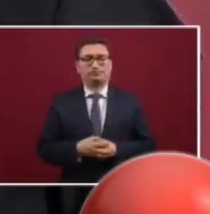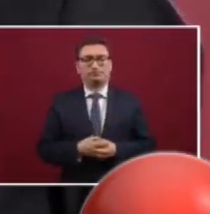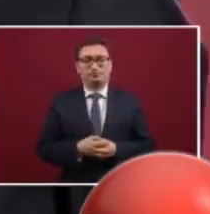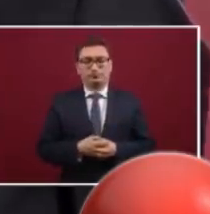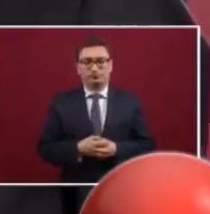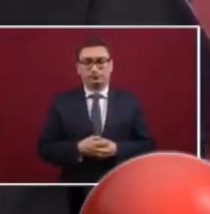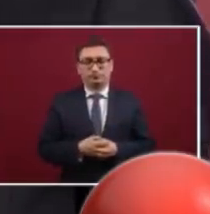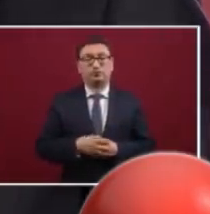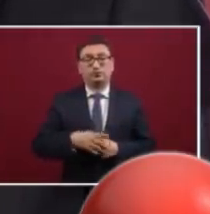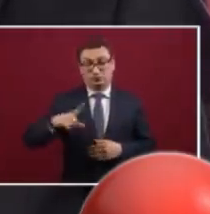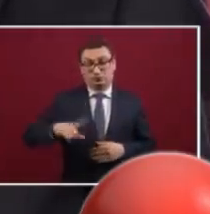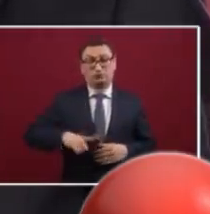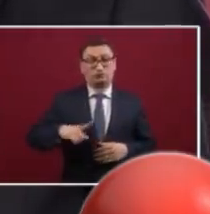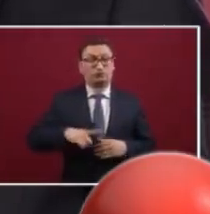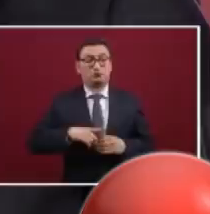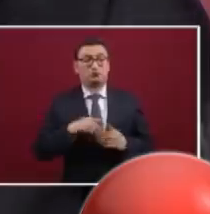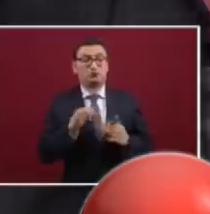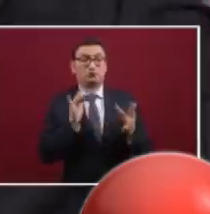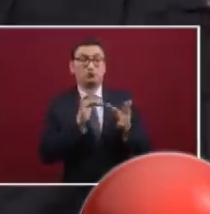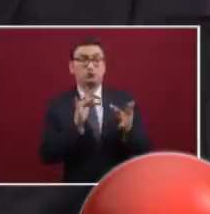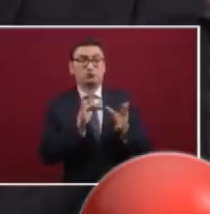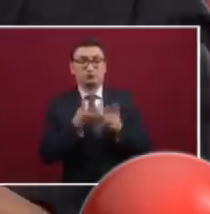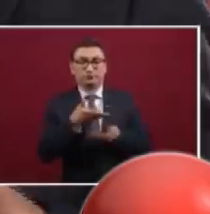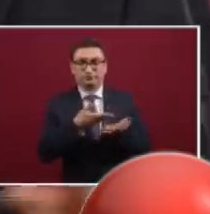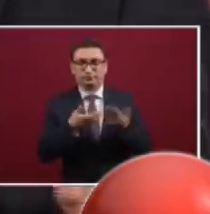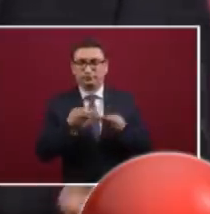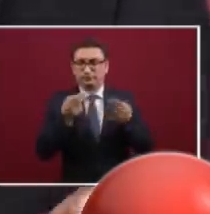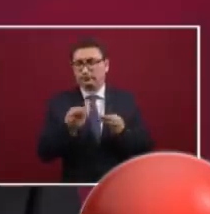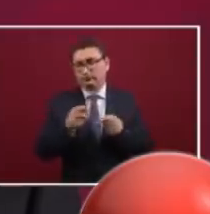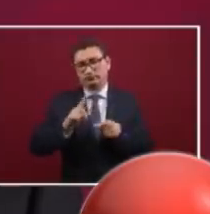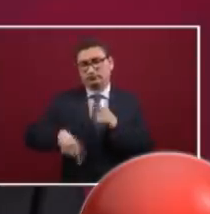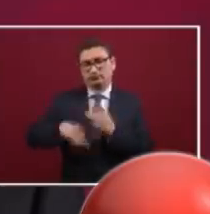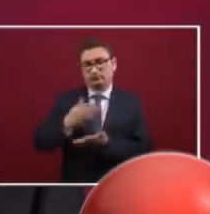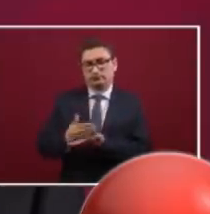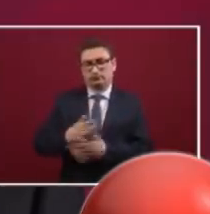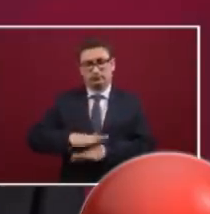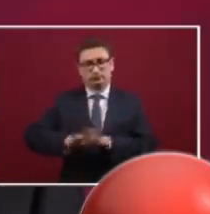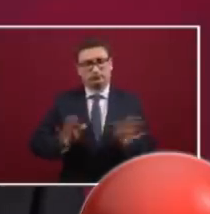con el gobierno. Entonces ya todo eso se terminó,